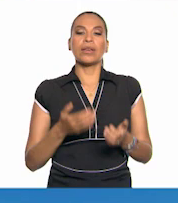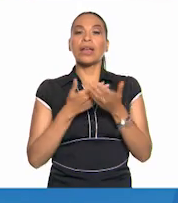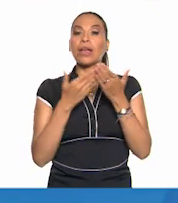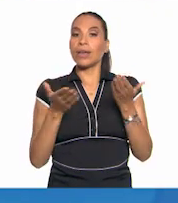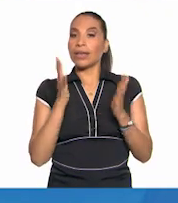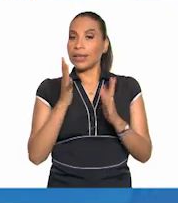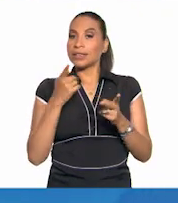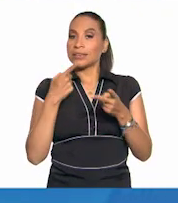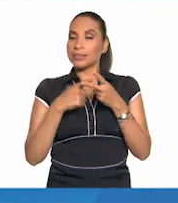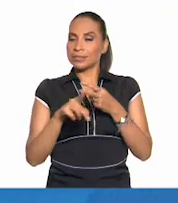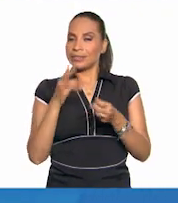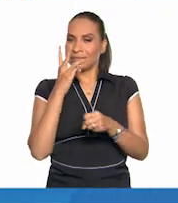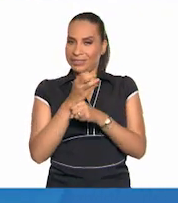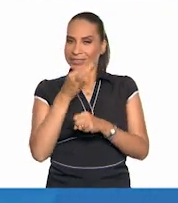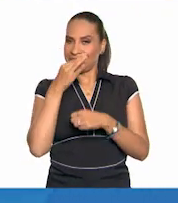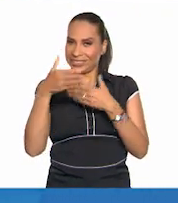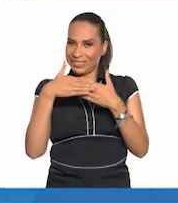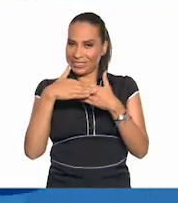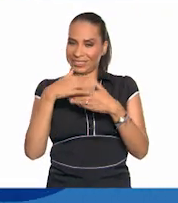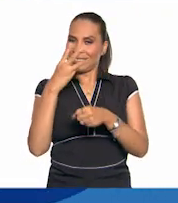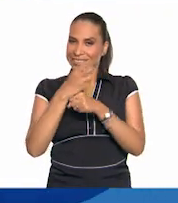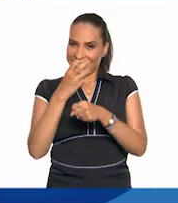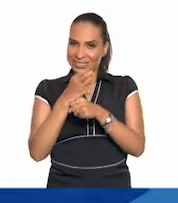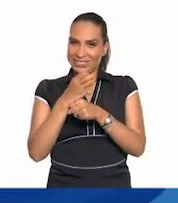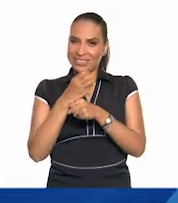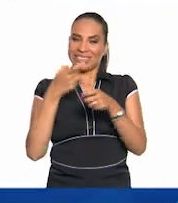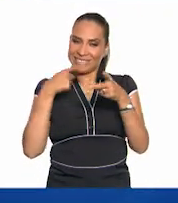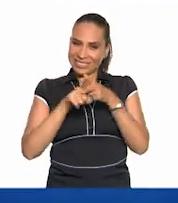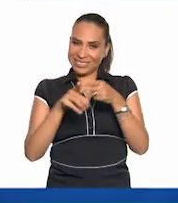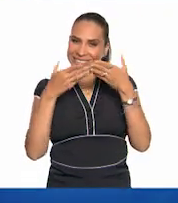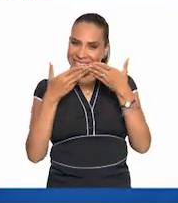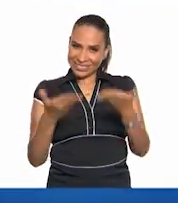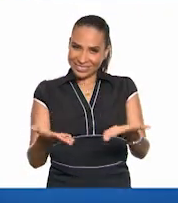sí, tercera llamada, tercera.